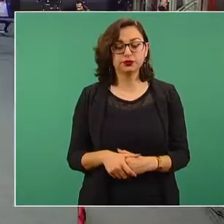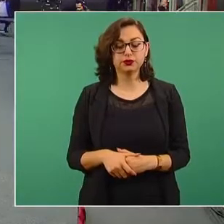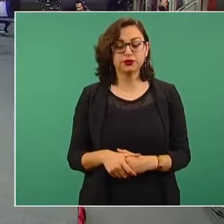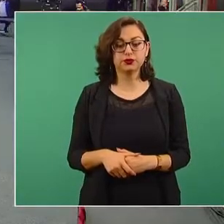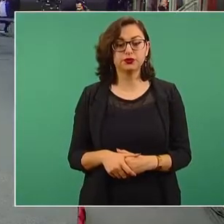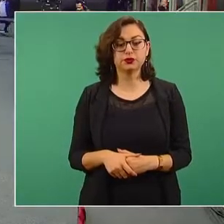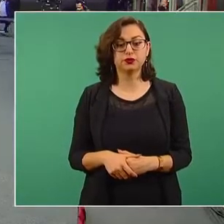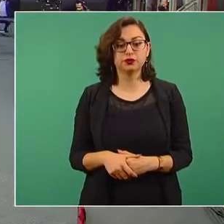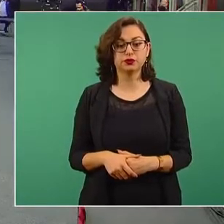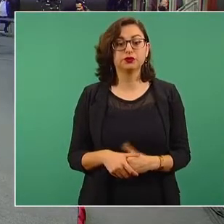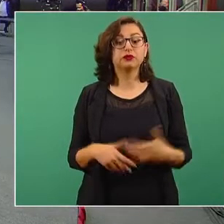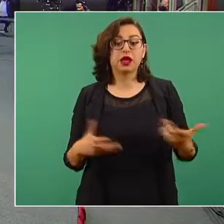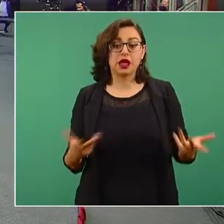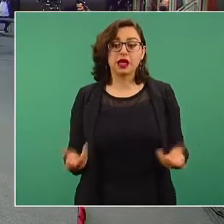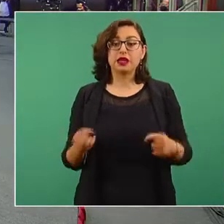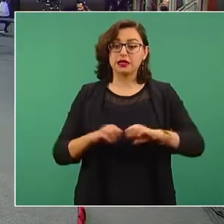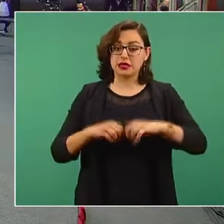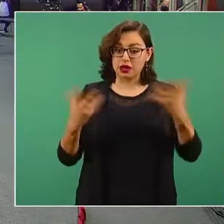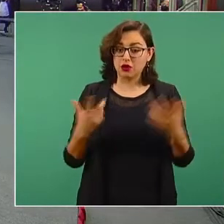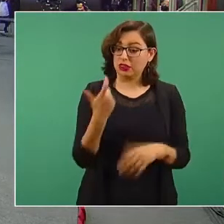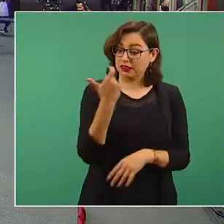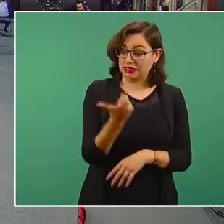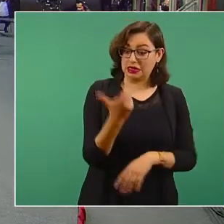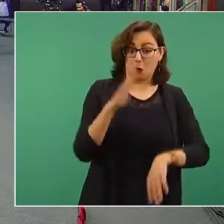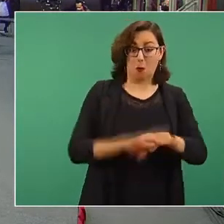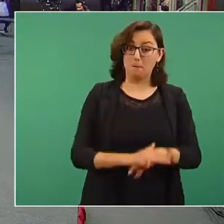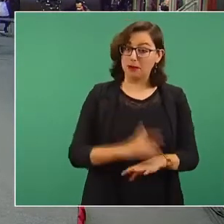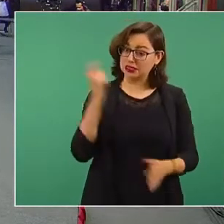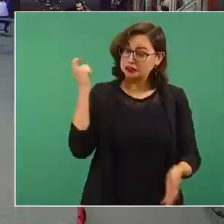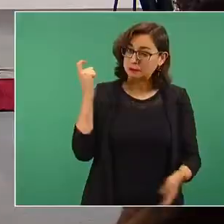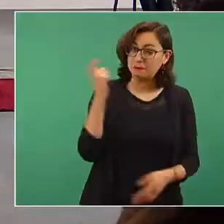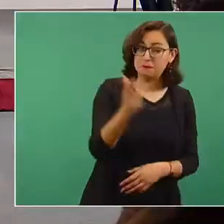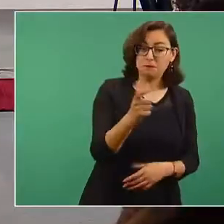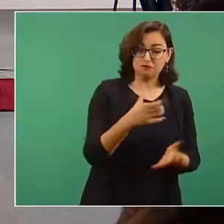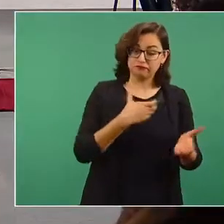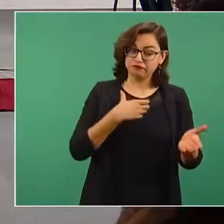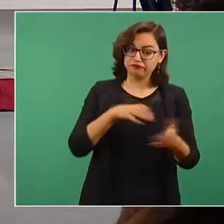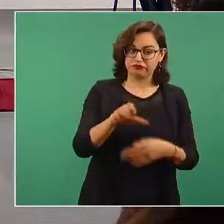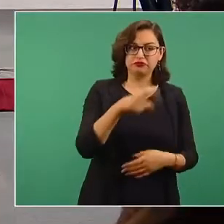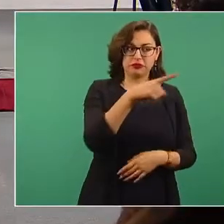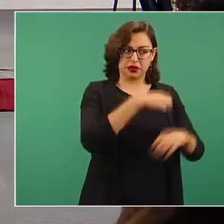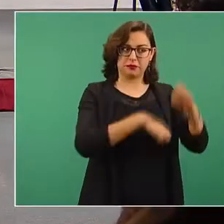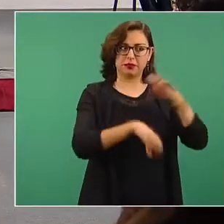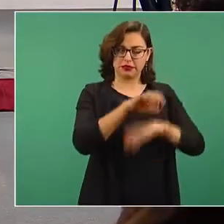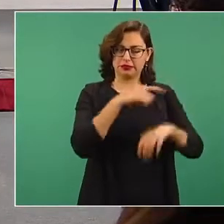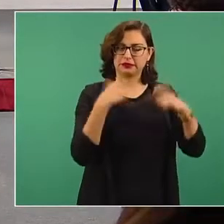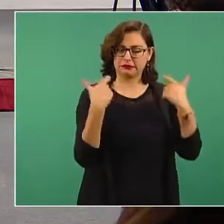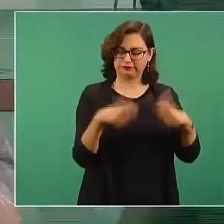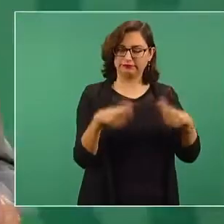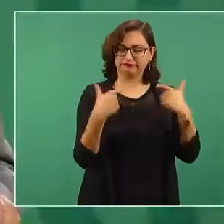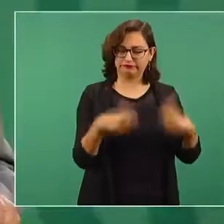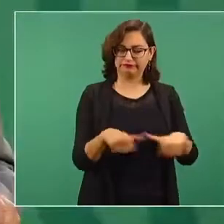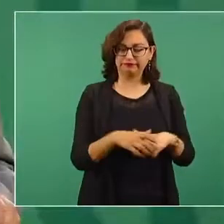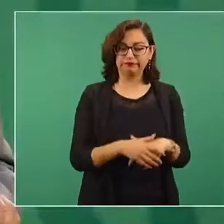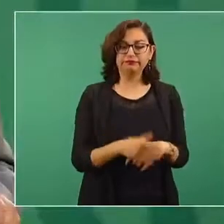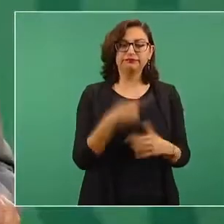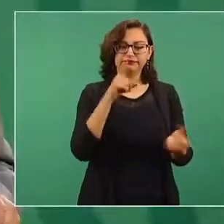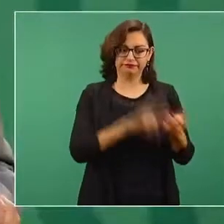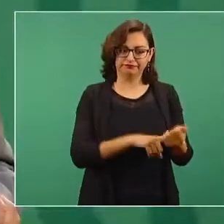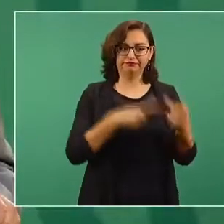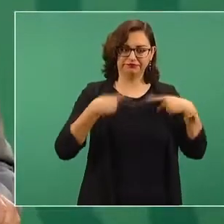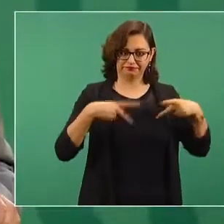el porcentaje mayor de contribución se da arriba y sobre todo con los